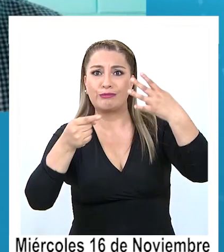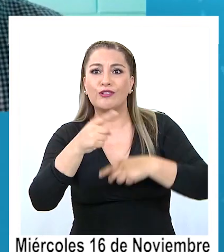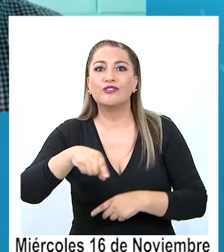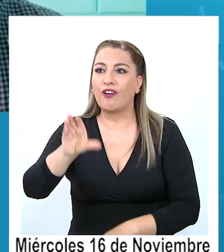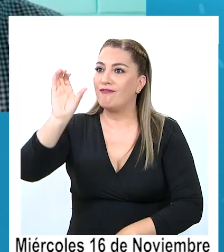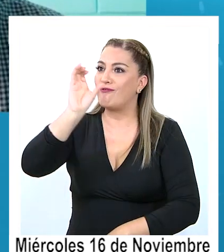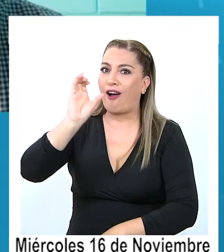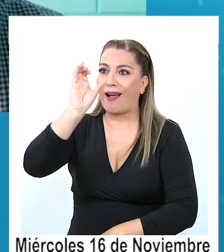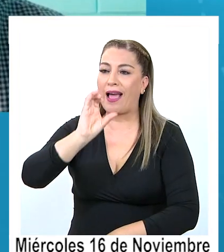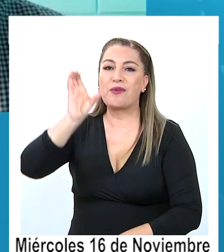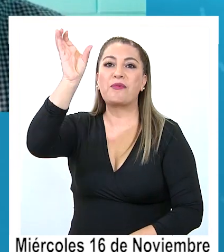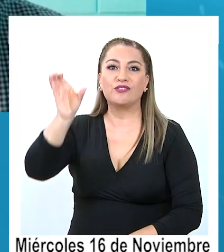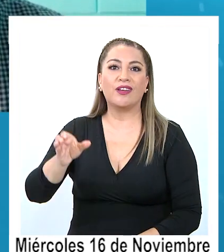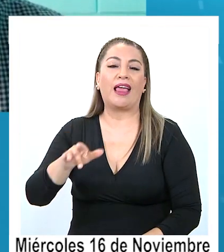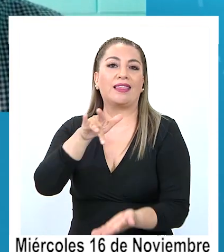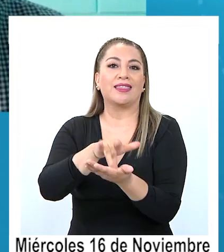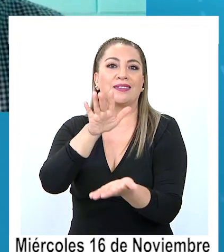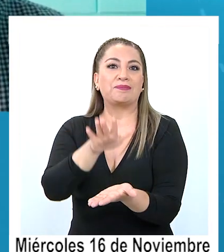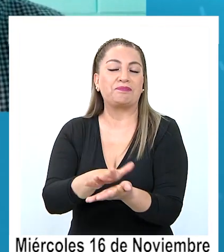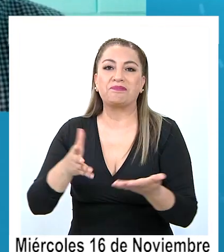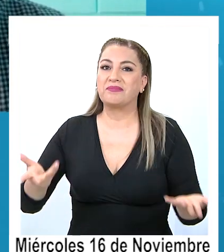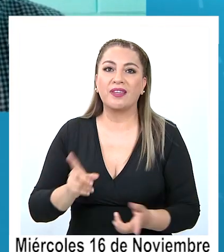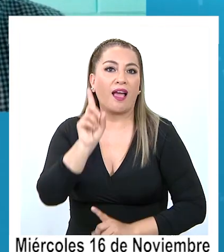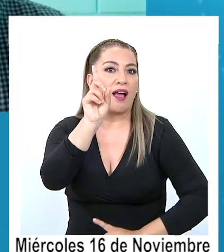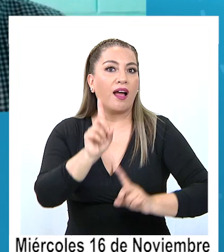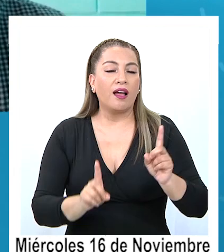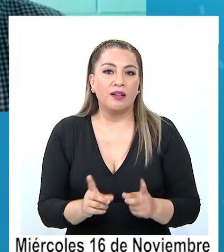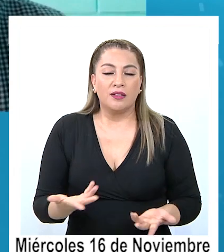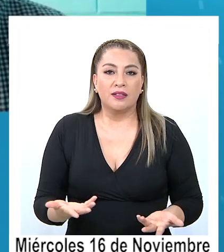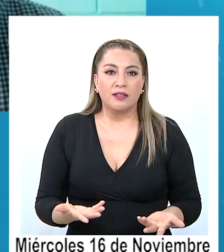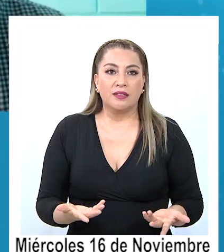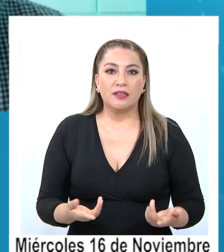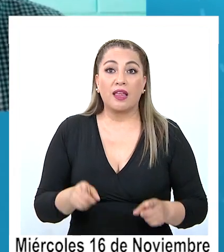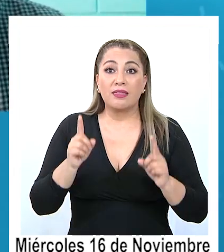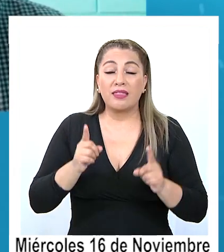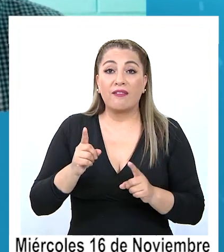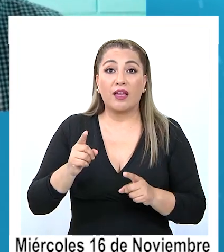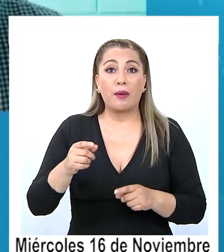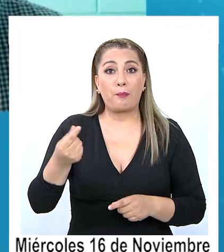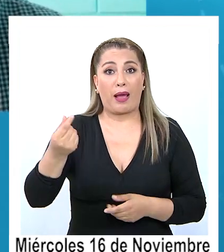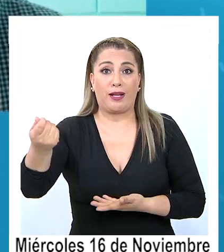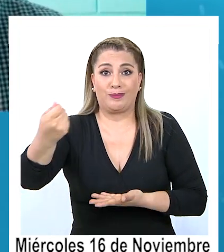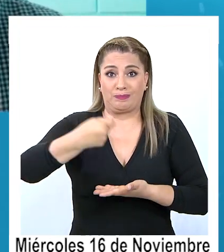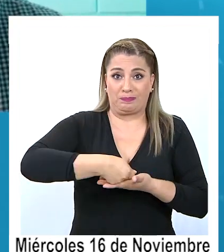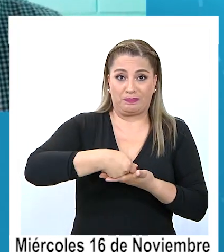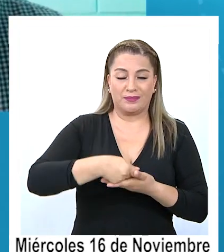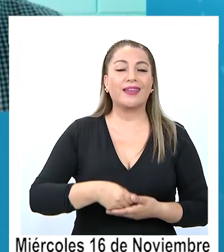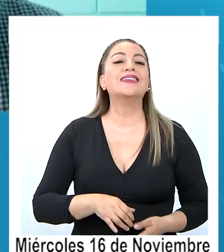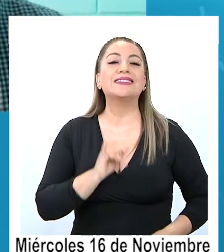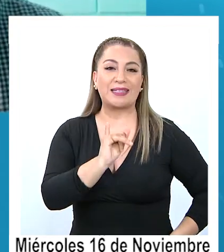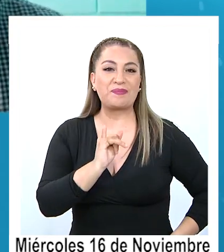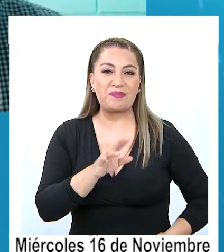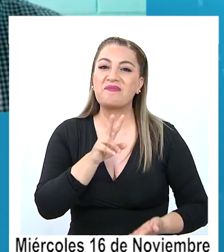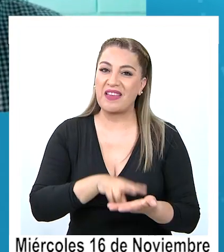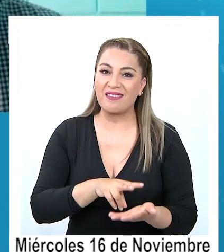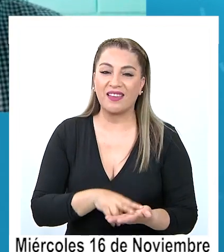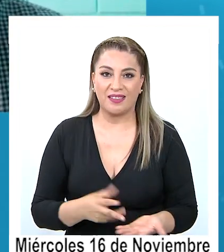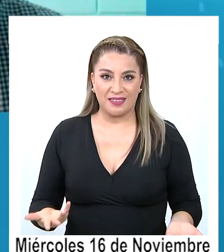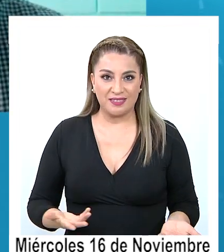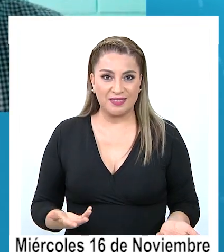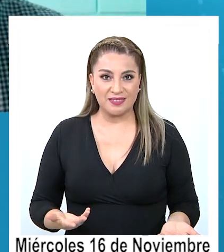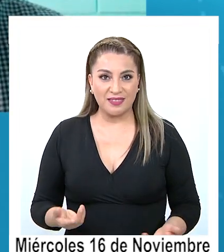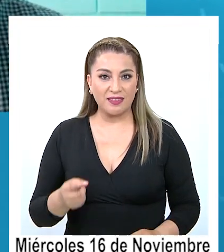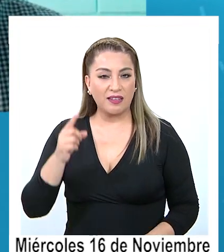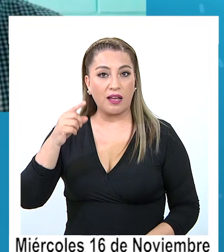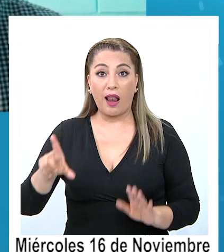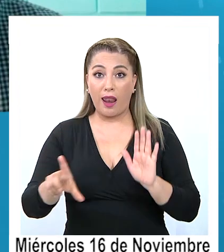buscar, ¿cierto?, a la persona, y si tiene recursos va a tener que responder. Efectivamente. Efectivamente, la